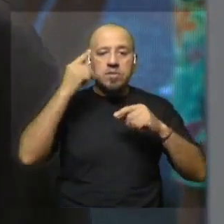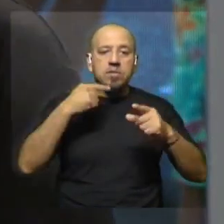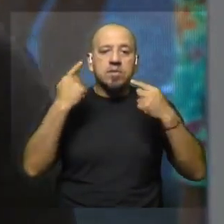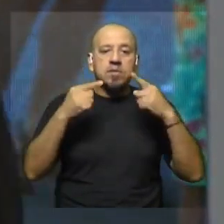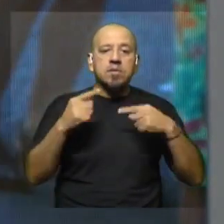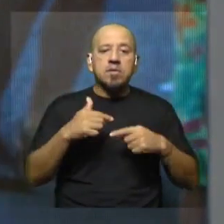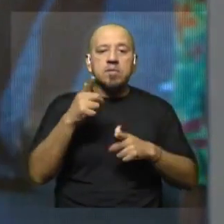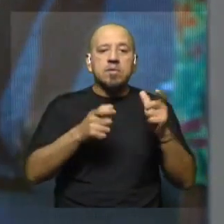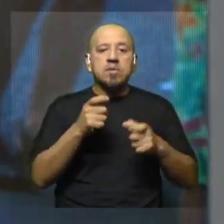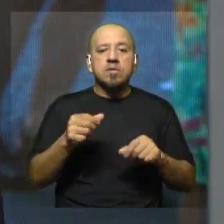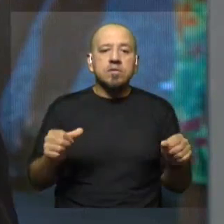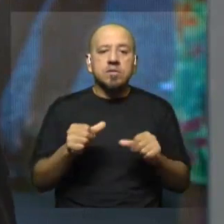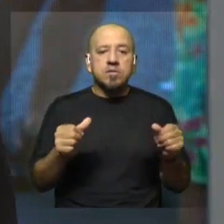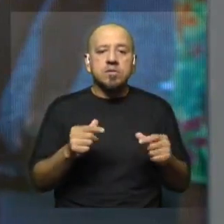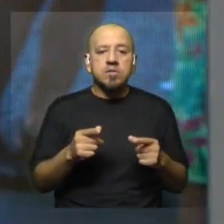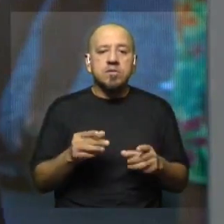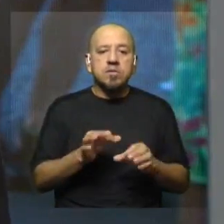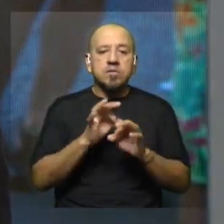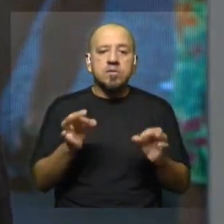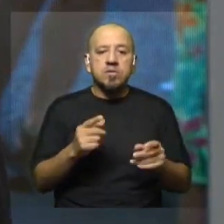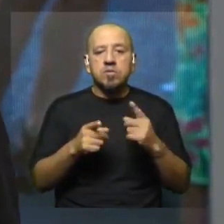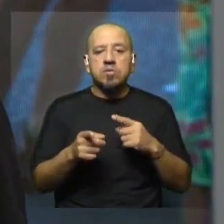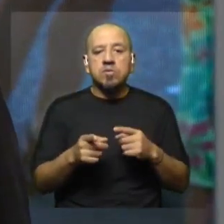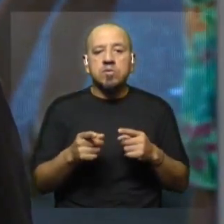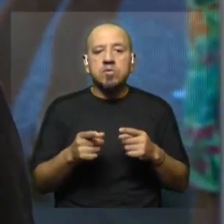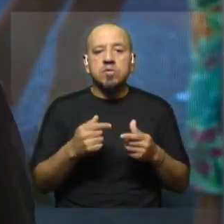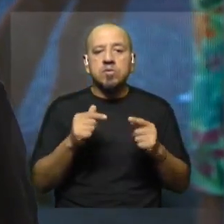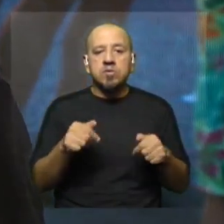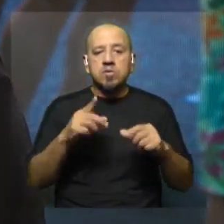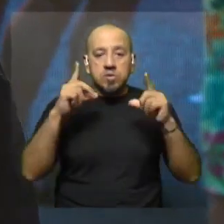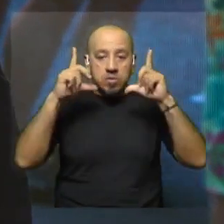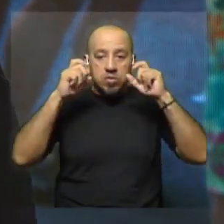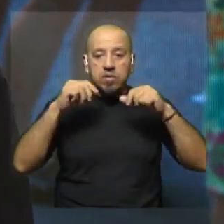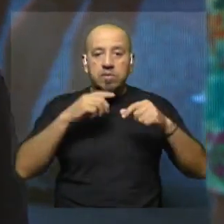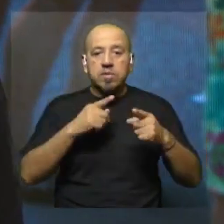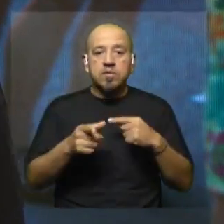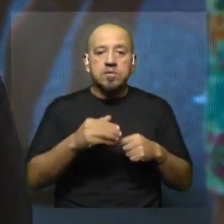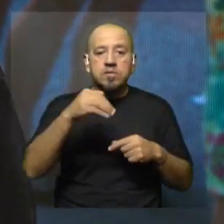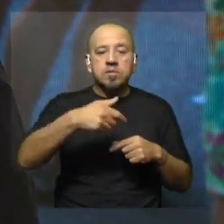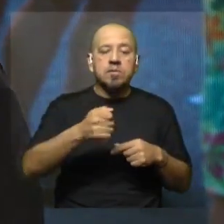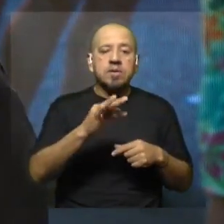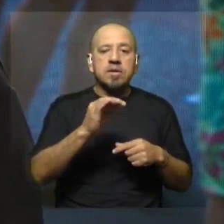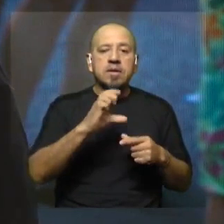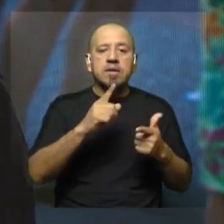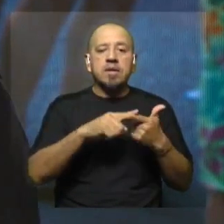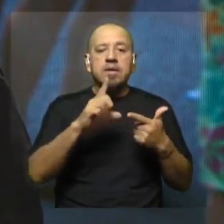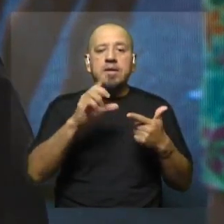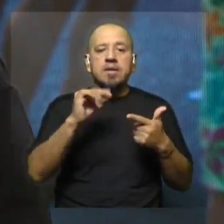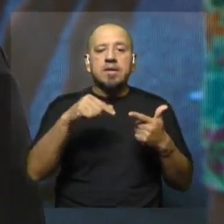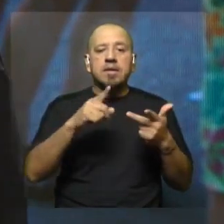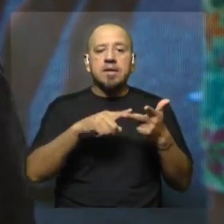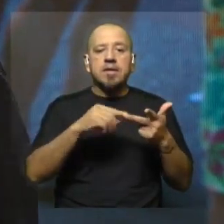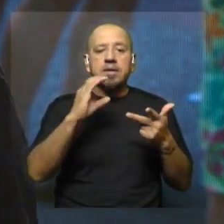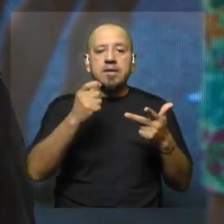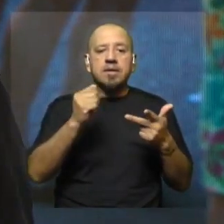que generaron un cuerpo de obra o fueron influyentes en lo que es hoy la fotografía. Entonces, Matilde Campodónico, Lilian Castro, Daniel Caseri